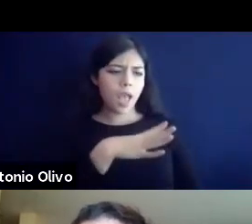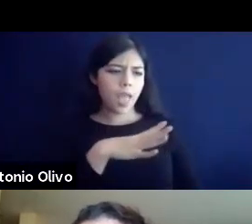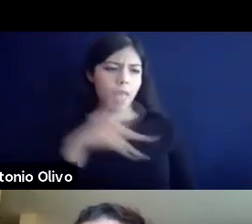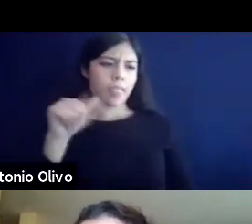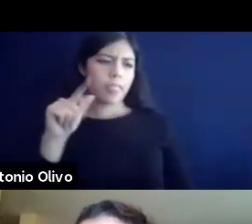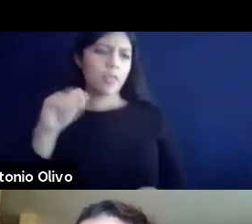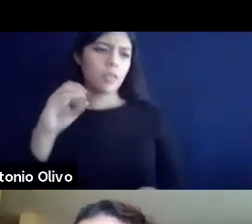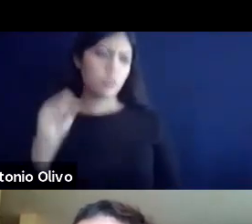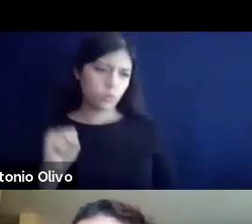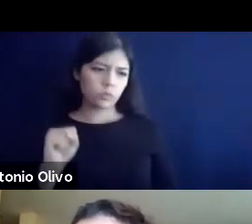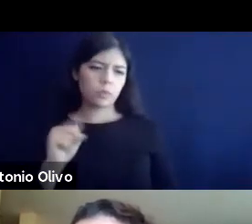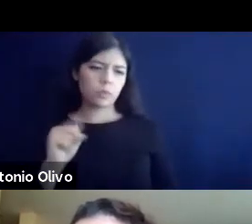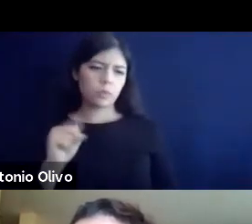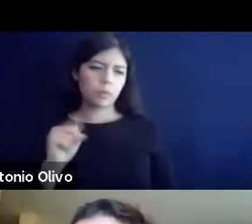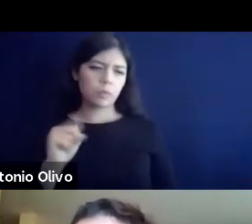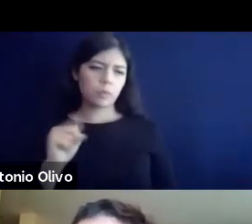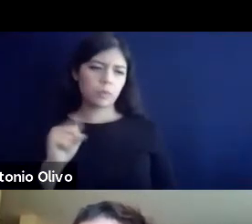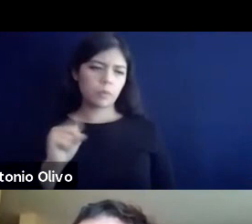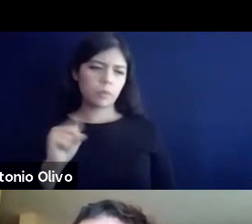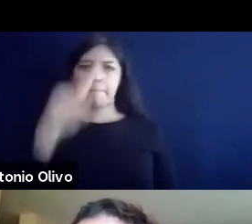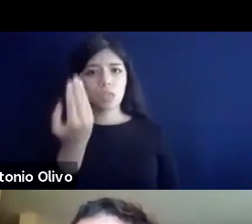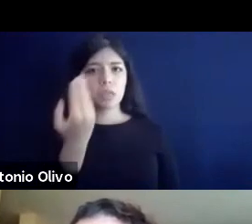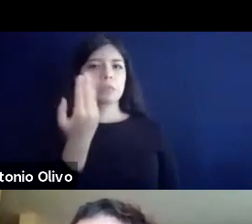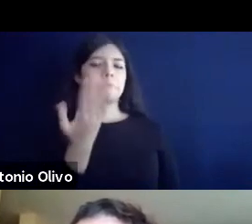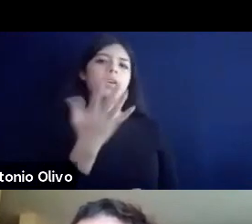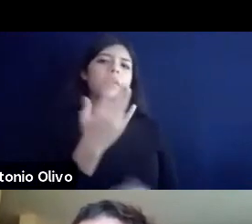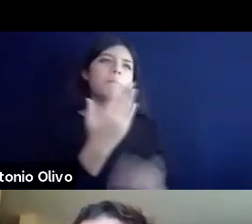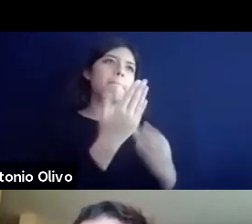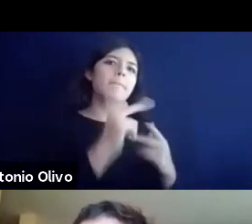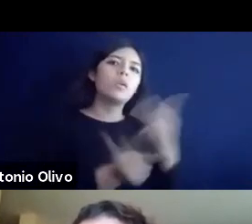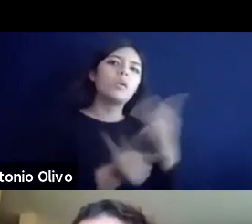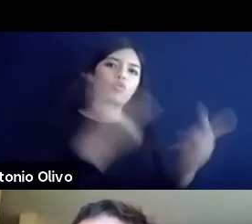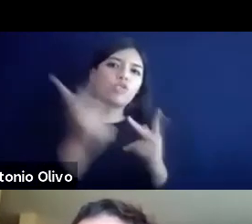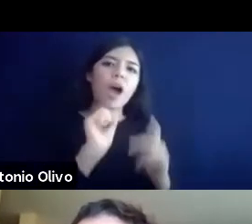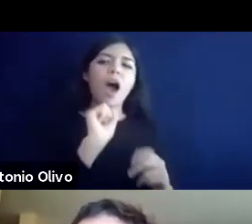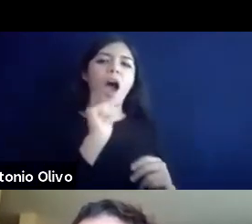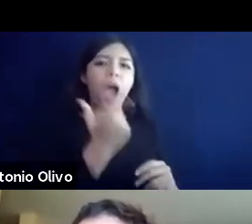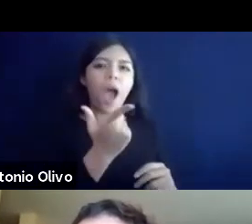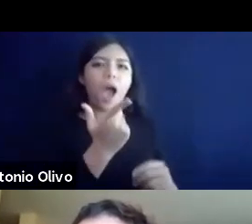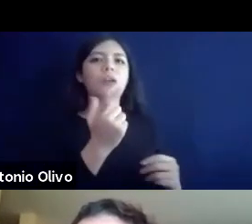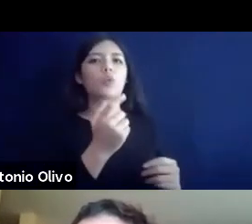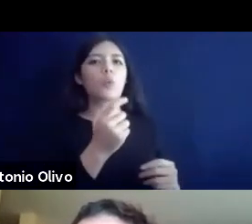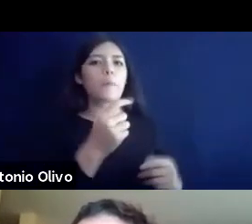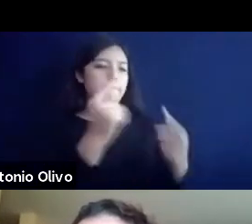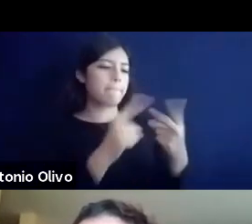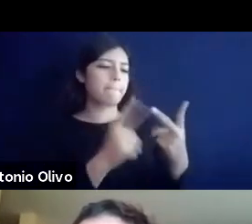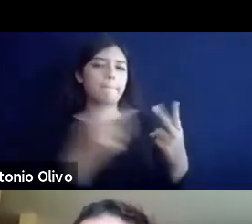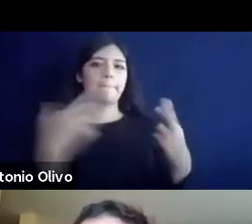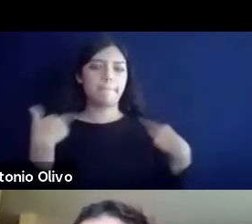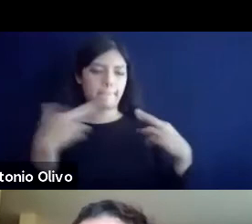Neida, Antonio. Sí, un momento, por favor. Sí, yo compartí mi correo ya.